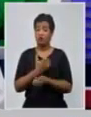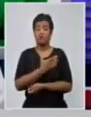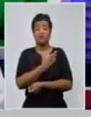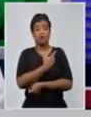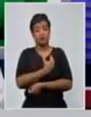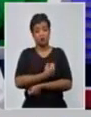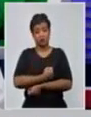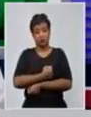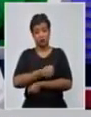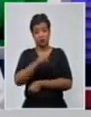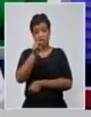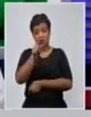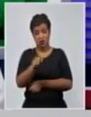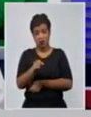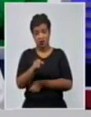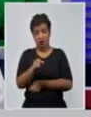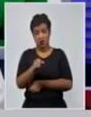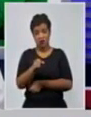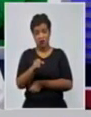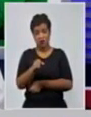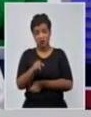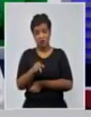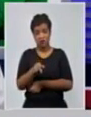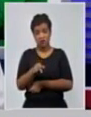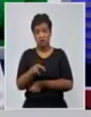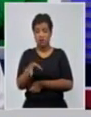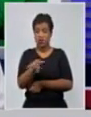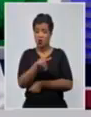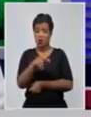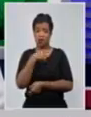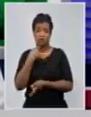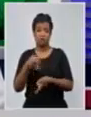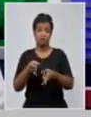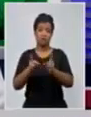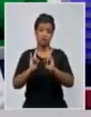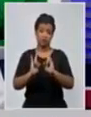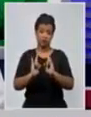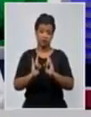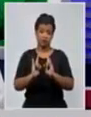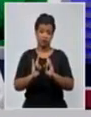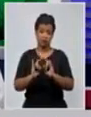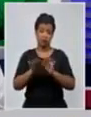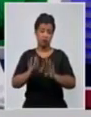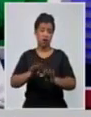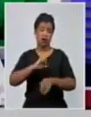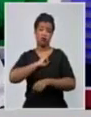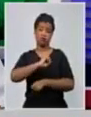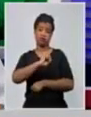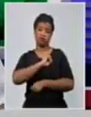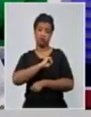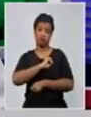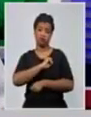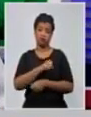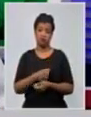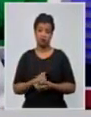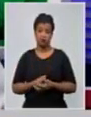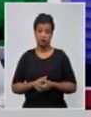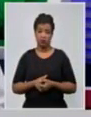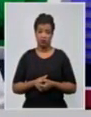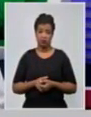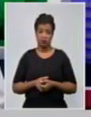lamentablemente hizo una bradicardia extrema que lo llevó a una parada cardíaca. Y aunque